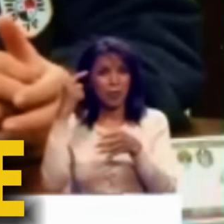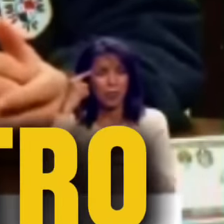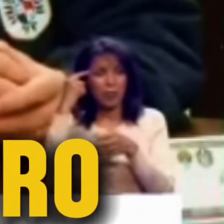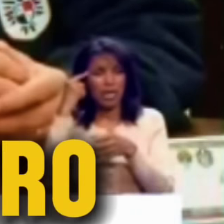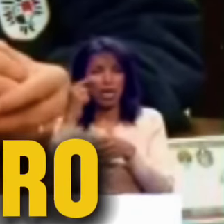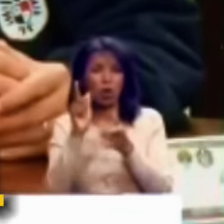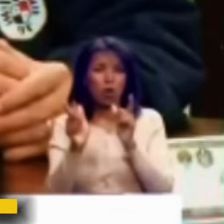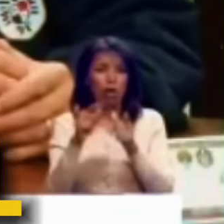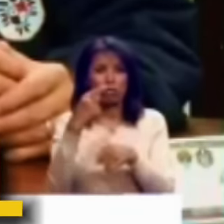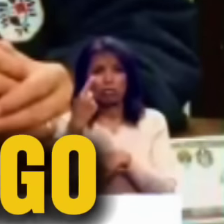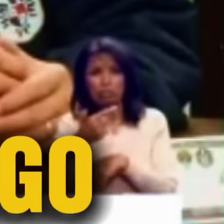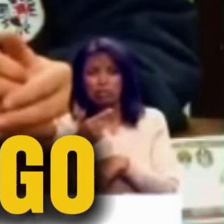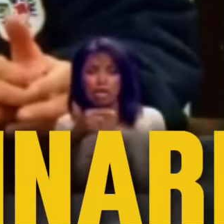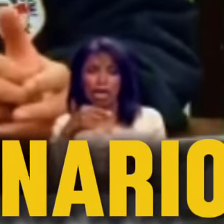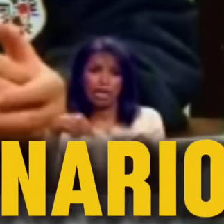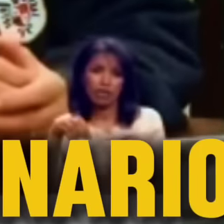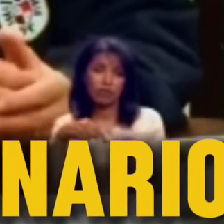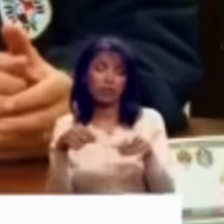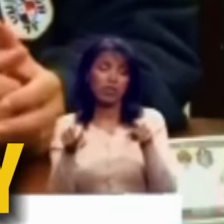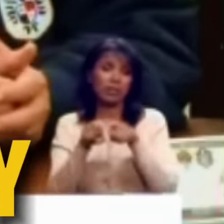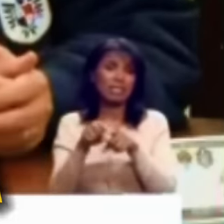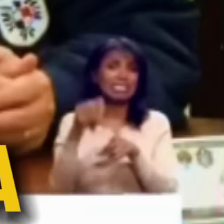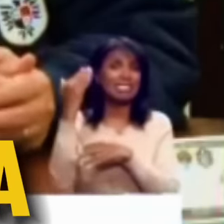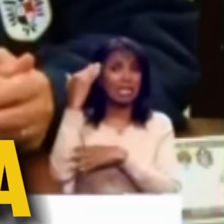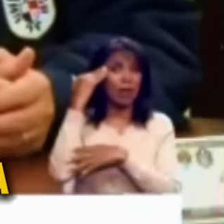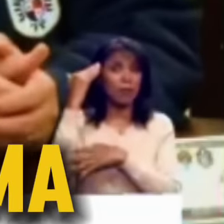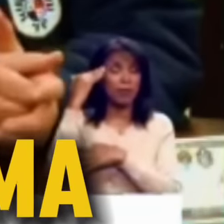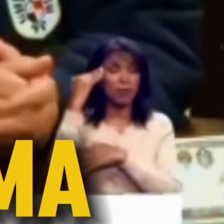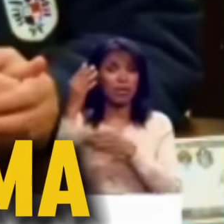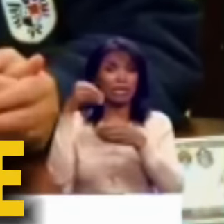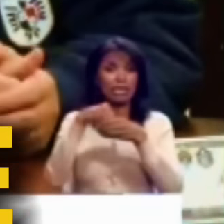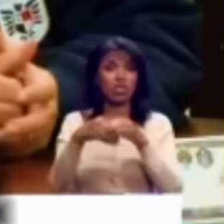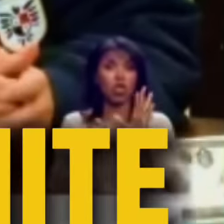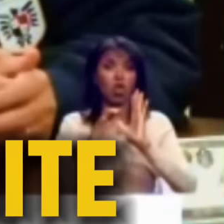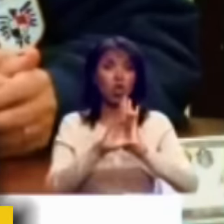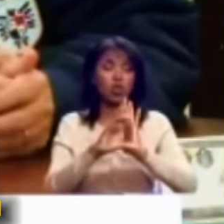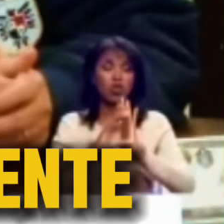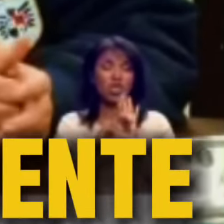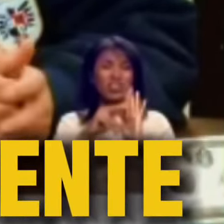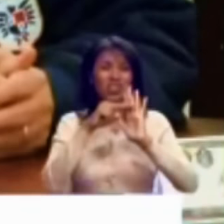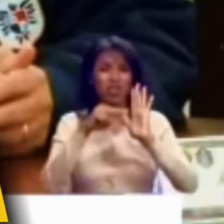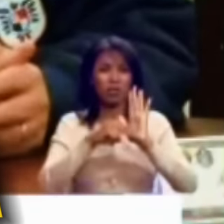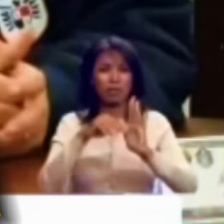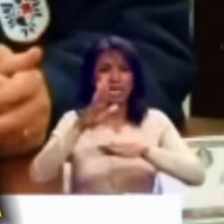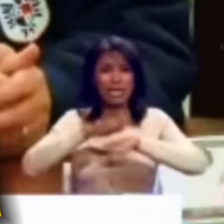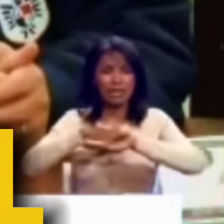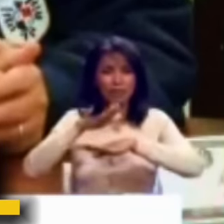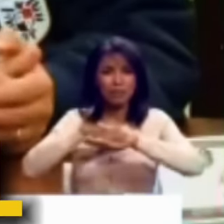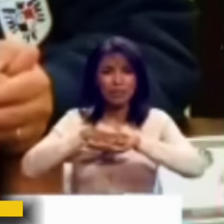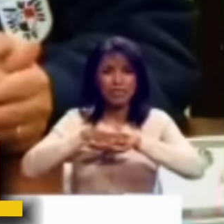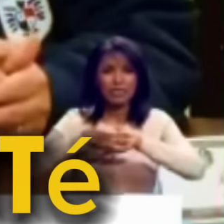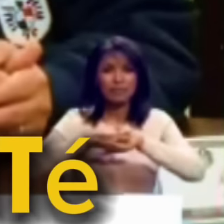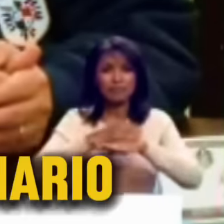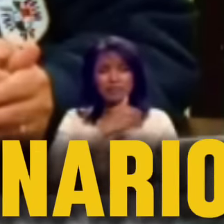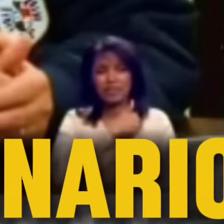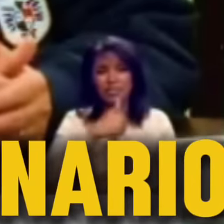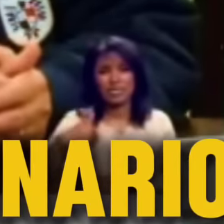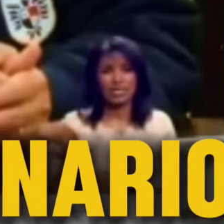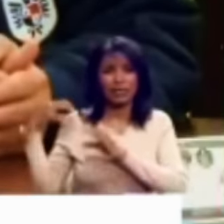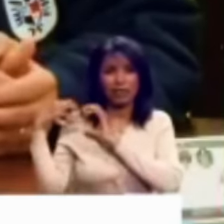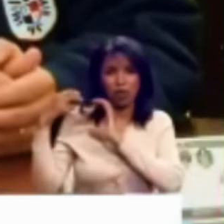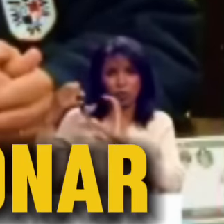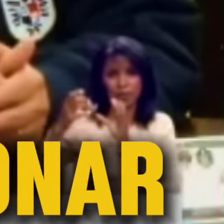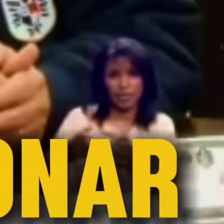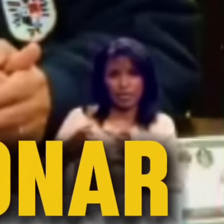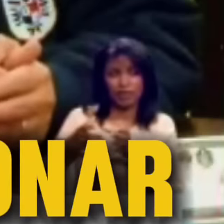que dentro del Código Disciplinario hay una norma que le permite al presidente del comité